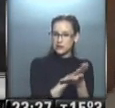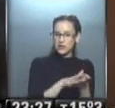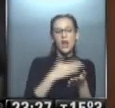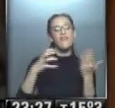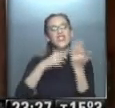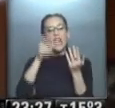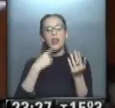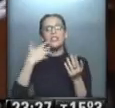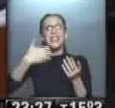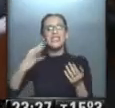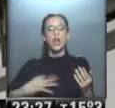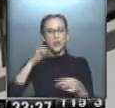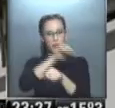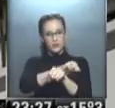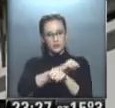de prisión.